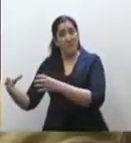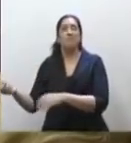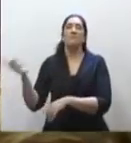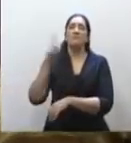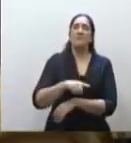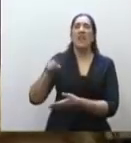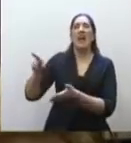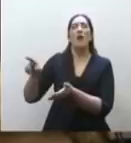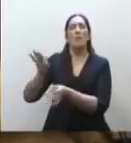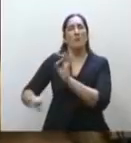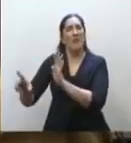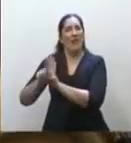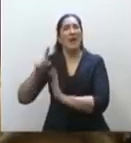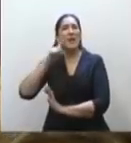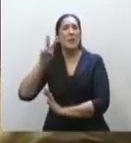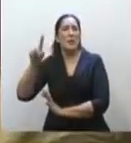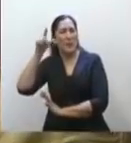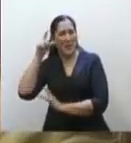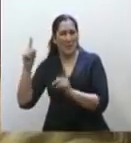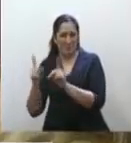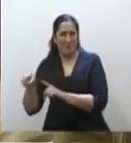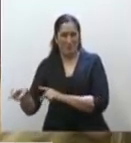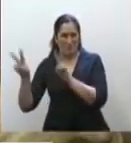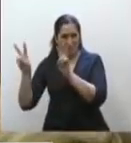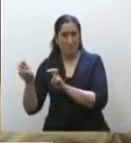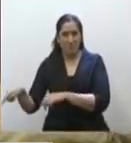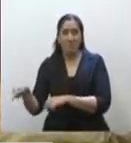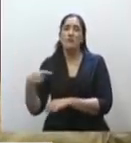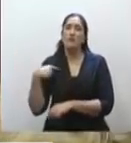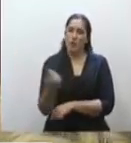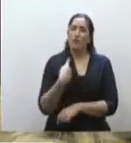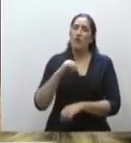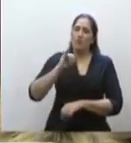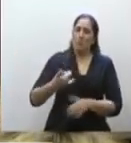IBE, vamos a acompañar esta media sanción.